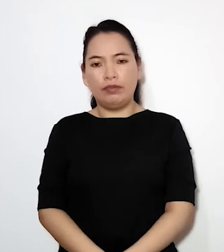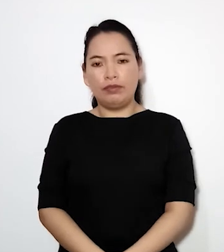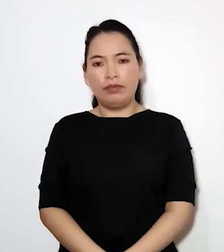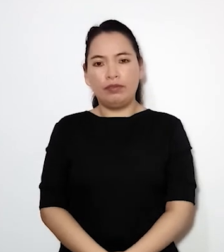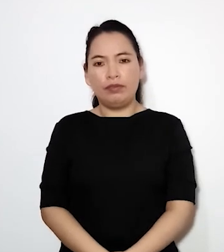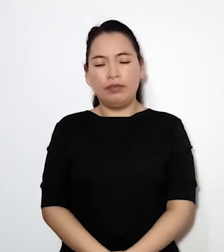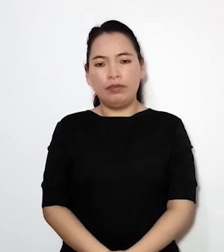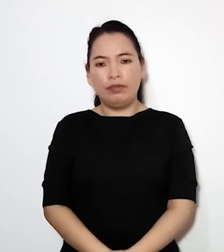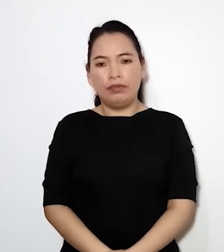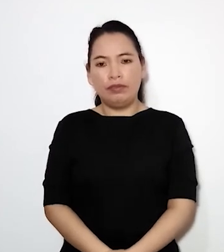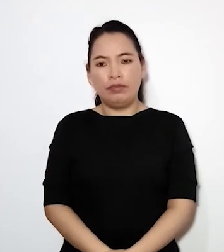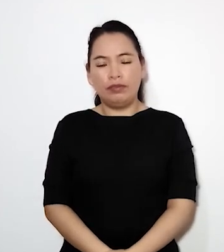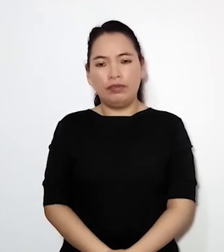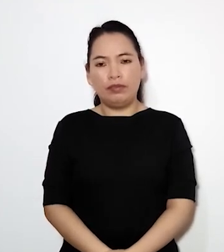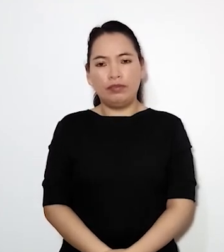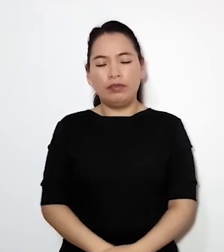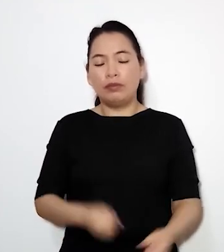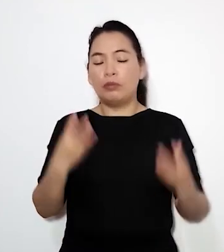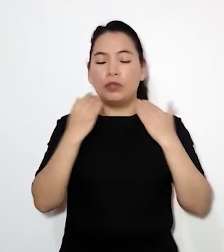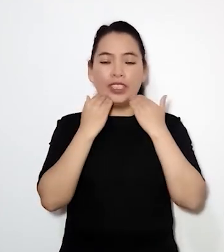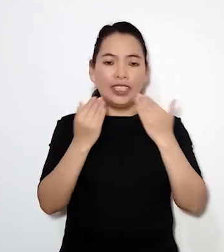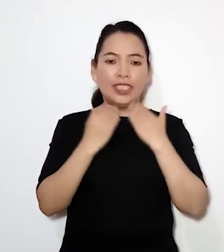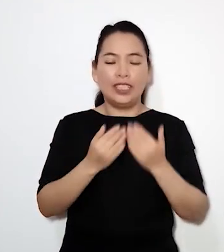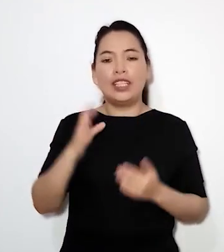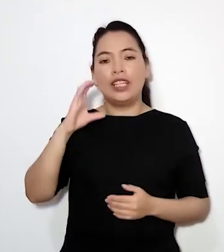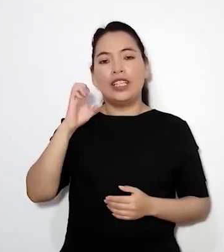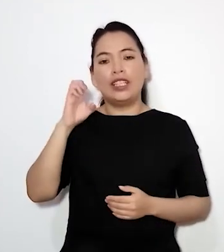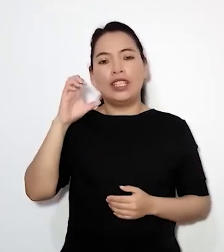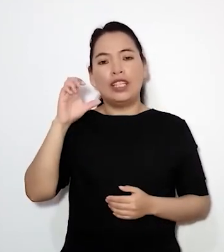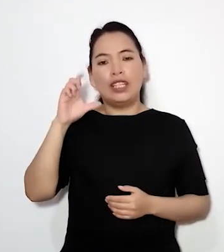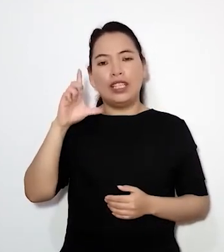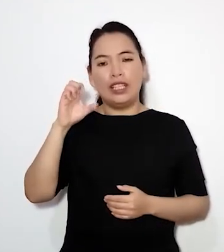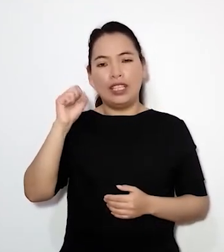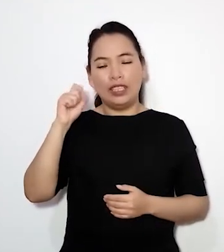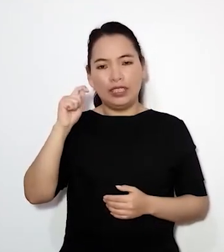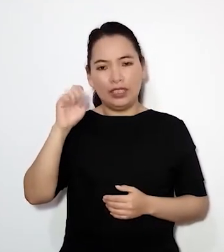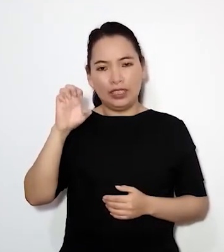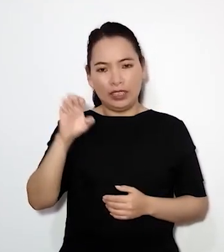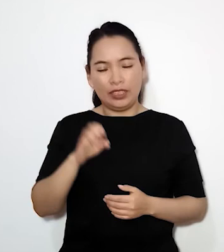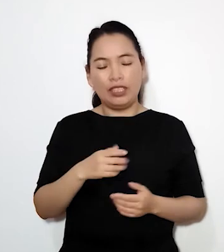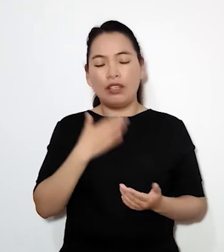Muchísimas gracias, Celeste. Ahora, Carlos Vargas Tames, de UNESCO, por favor.